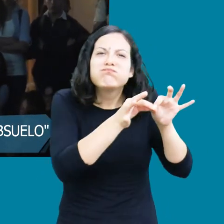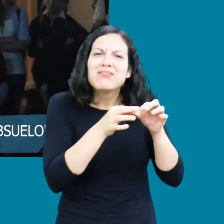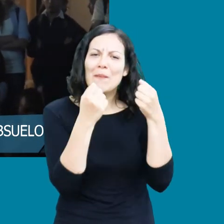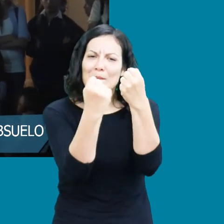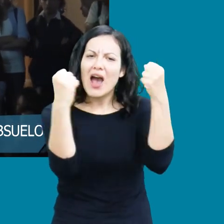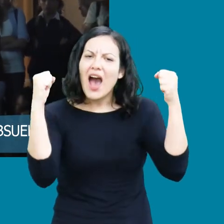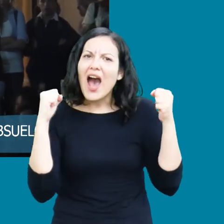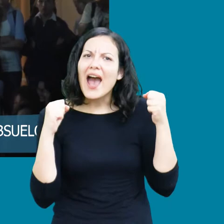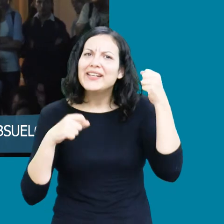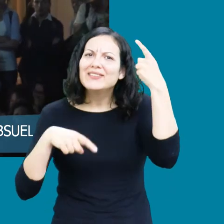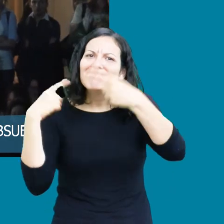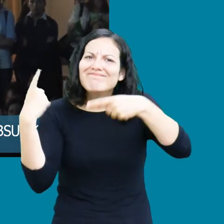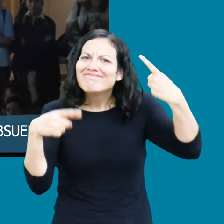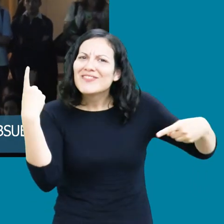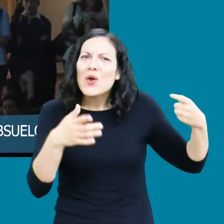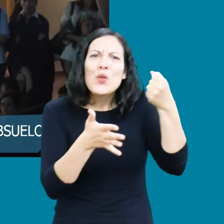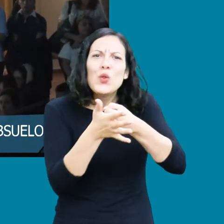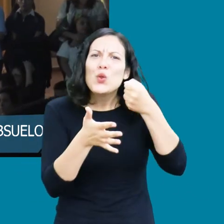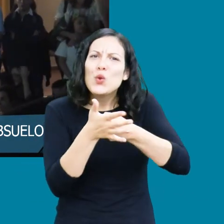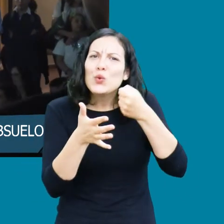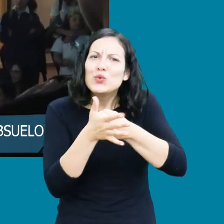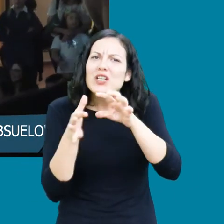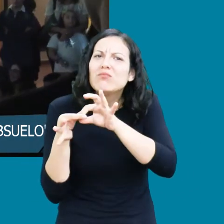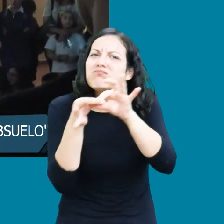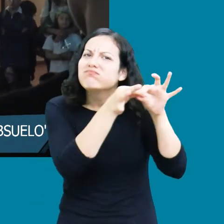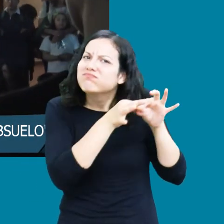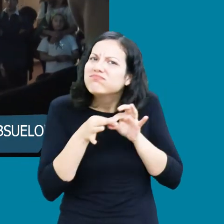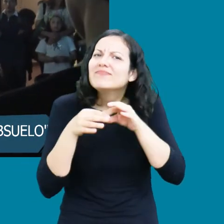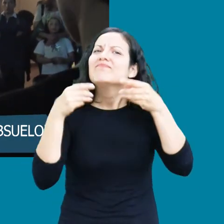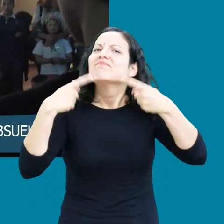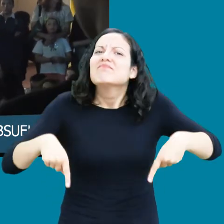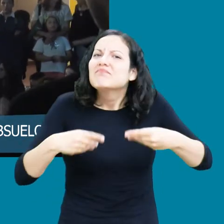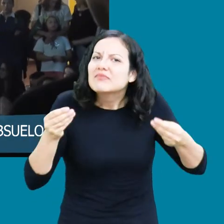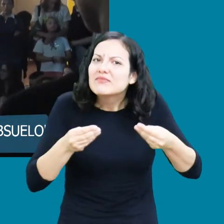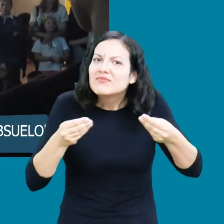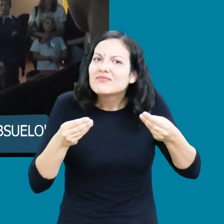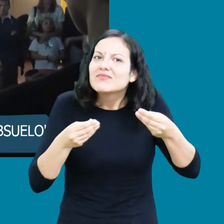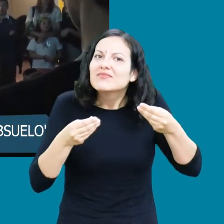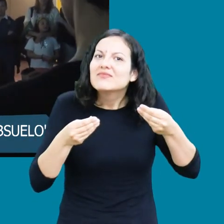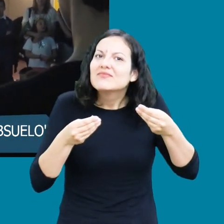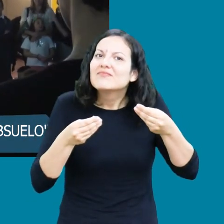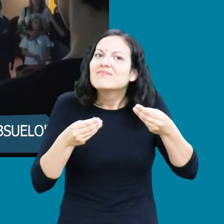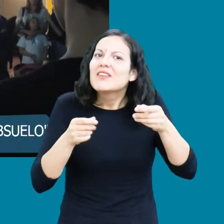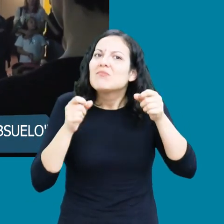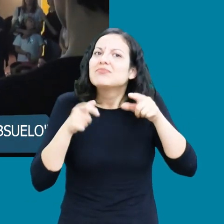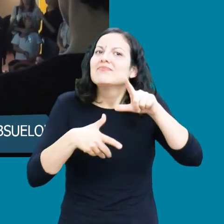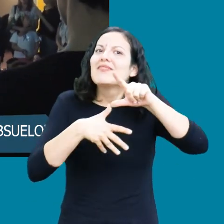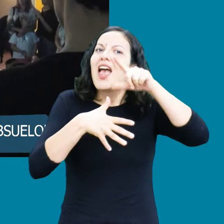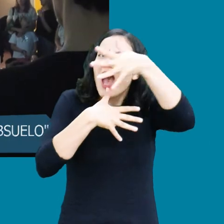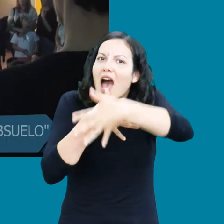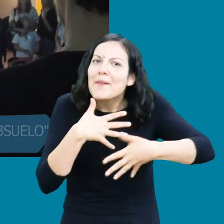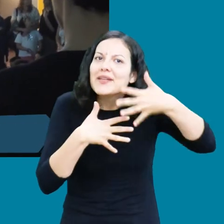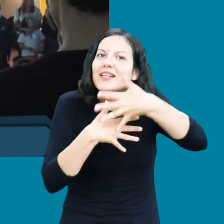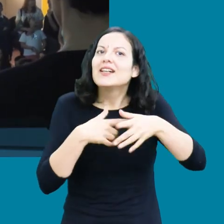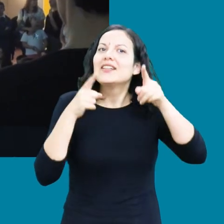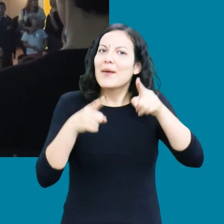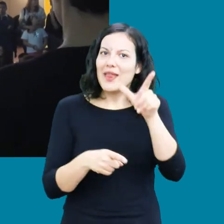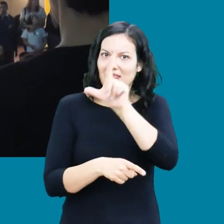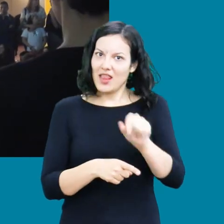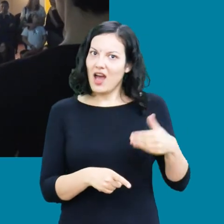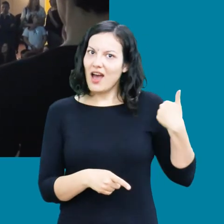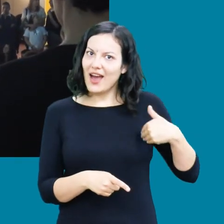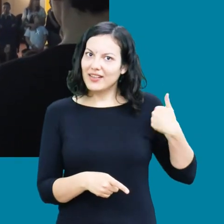de todas las otras imágenes que reúnen la lucha, las luchas que integran nuestra América Latina y